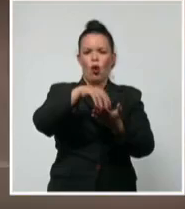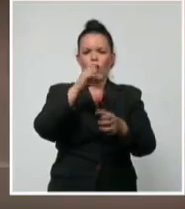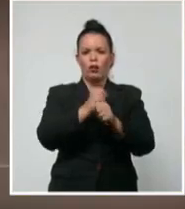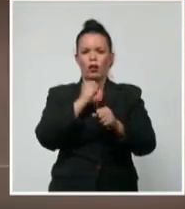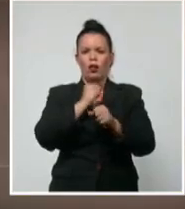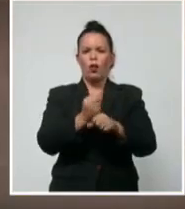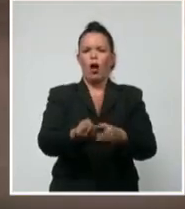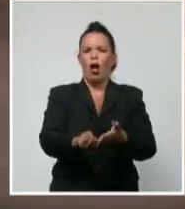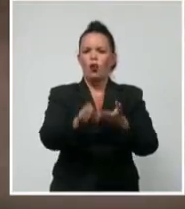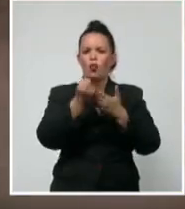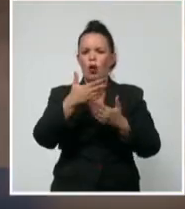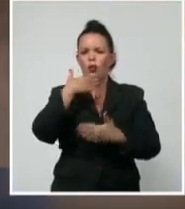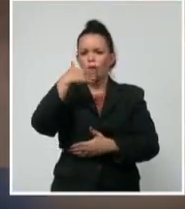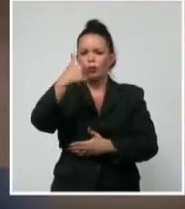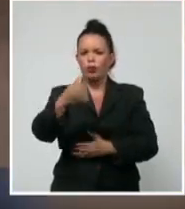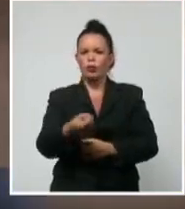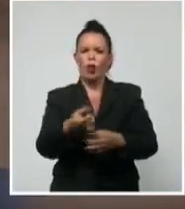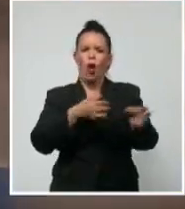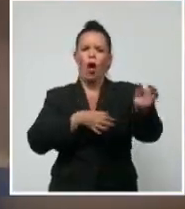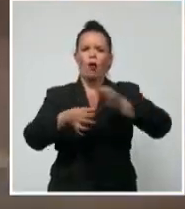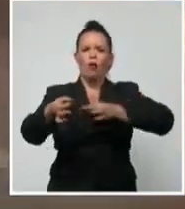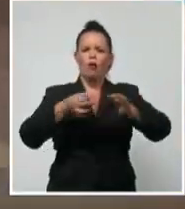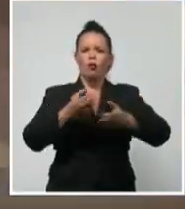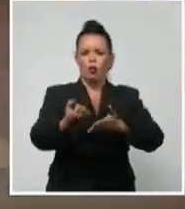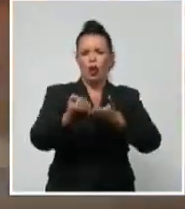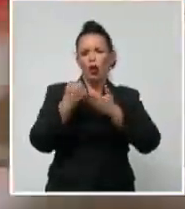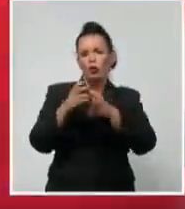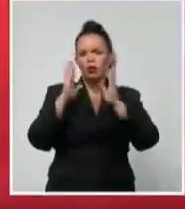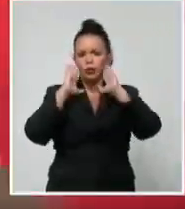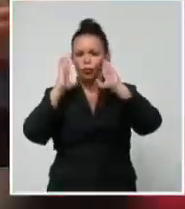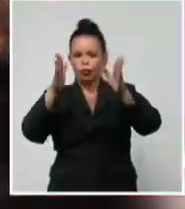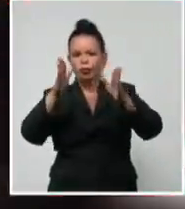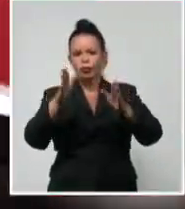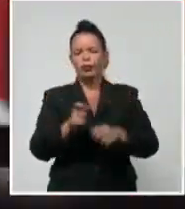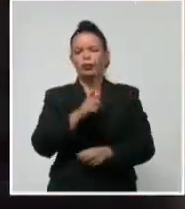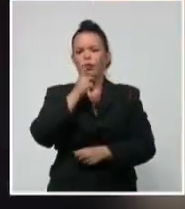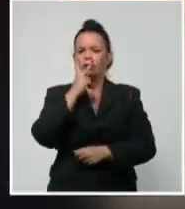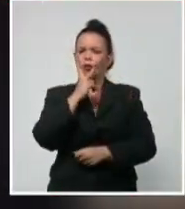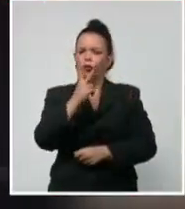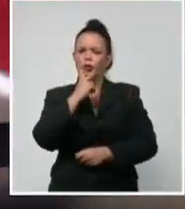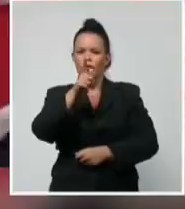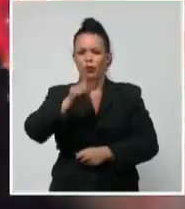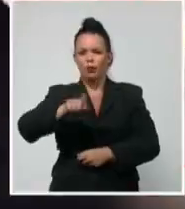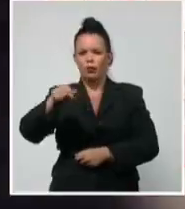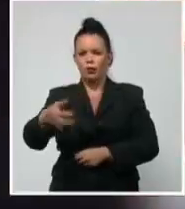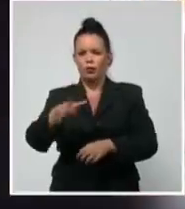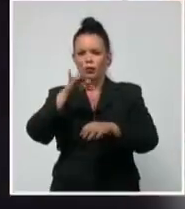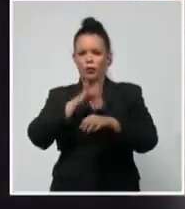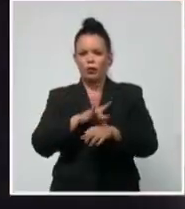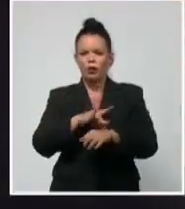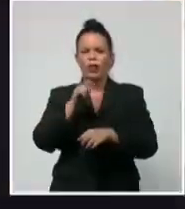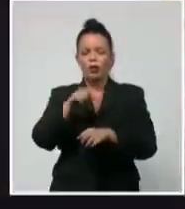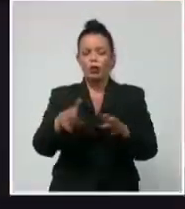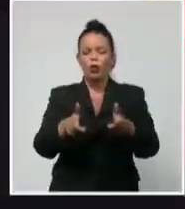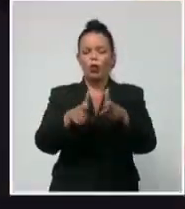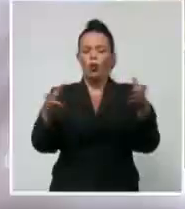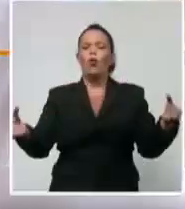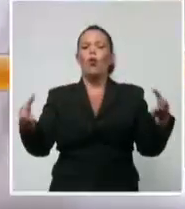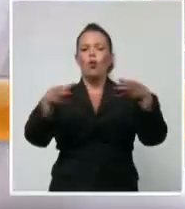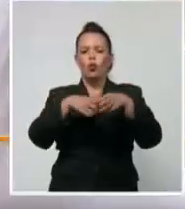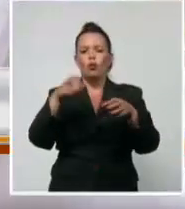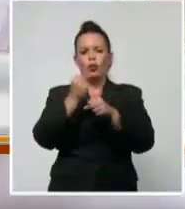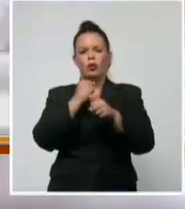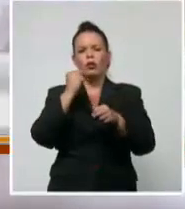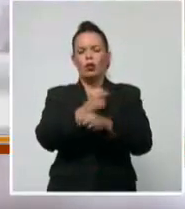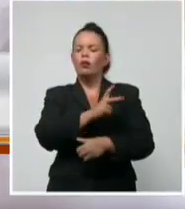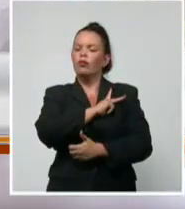indicadores merecidos para reconocer hoy y convertirlos una vez más en colectivo vanguardia nacional.